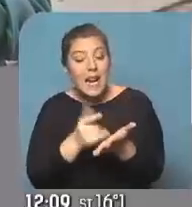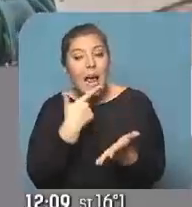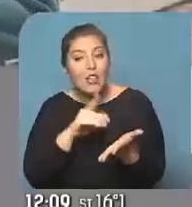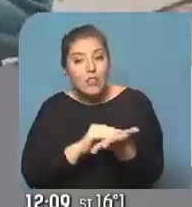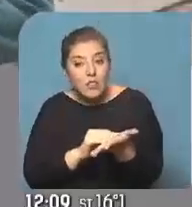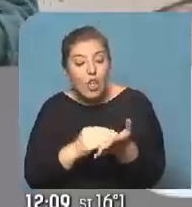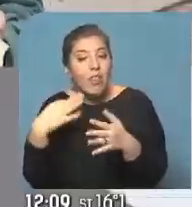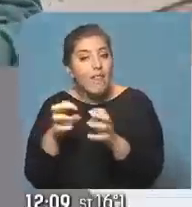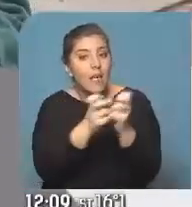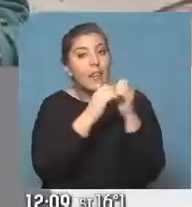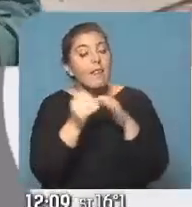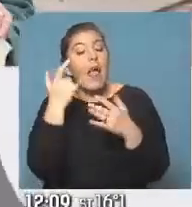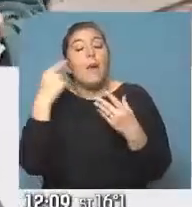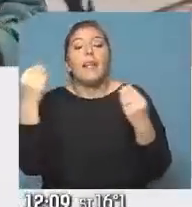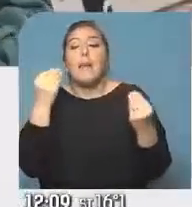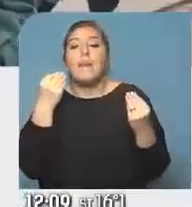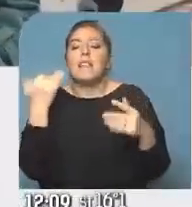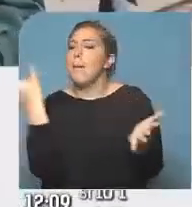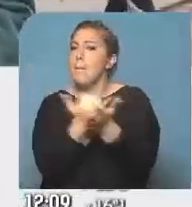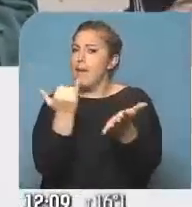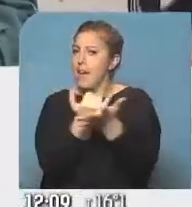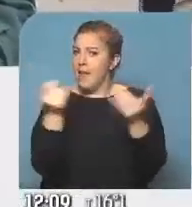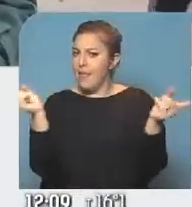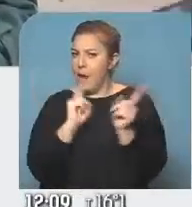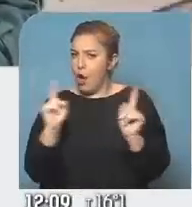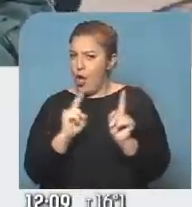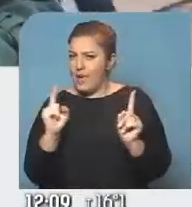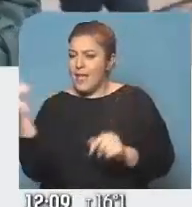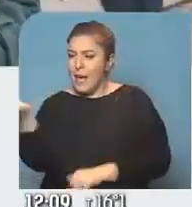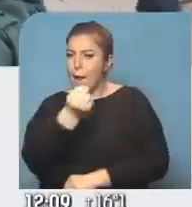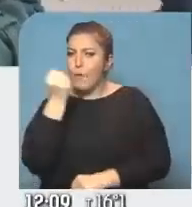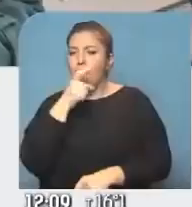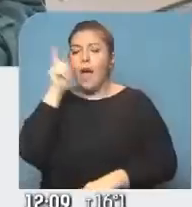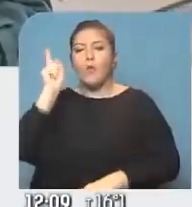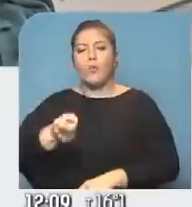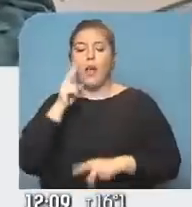paso procesal, que no es un dato menor en el marco de esta acusación y de esta investigación.